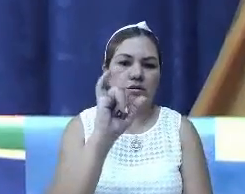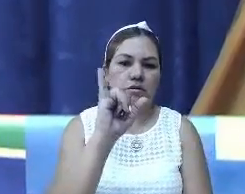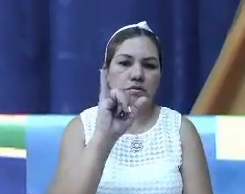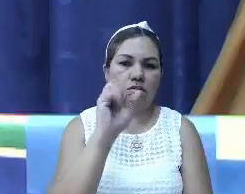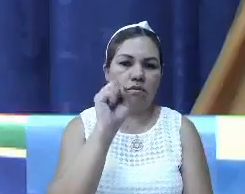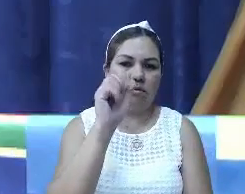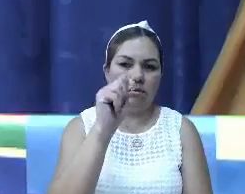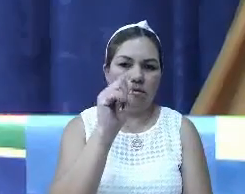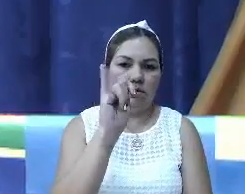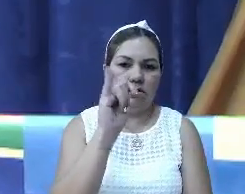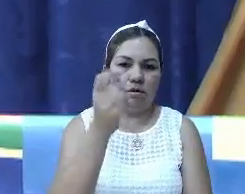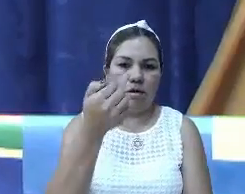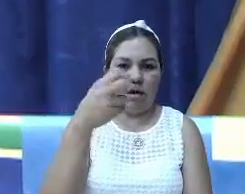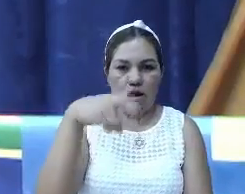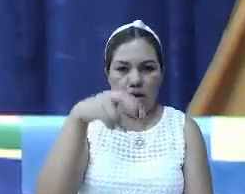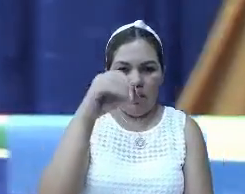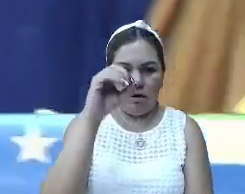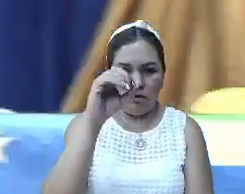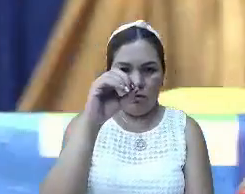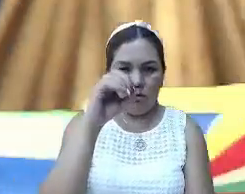el cristiano